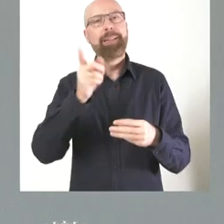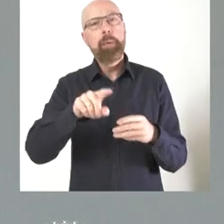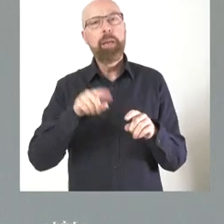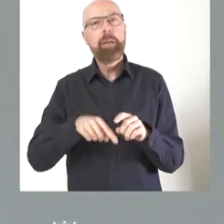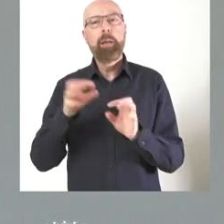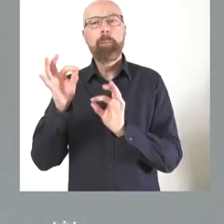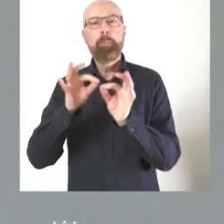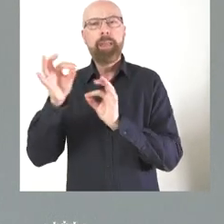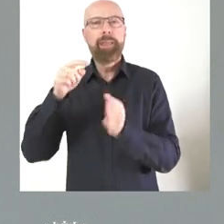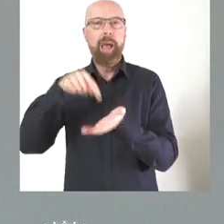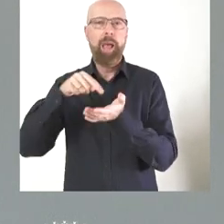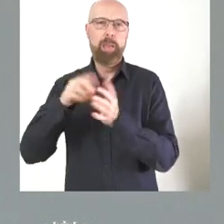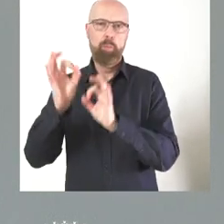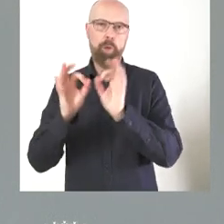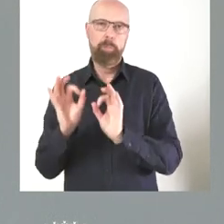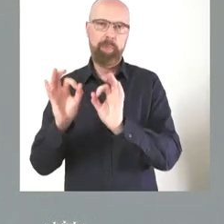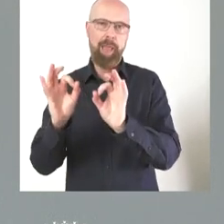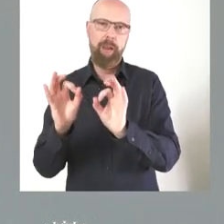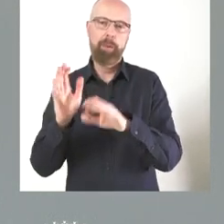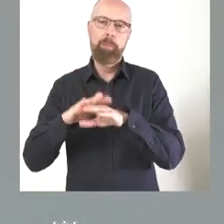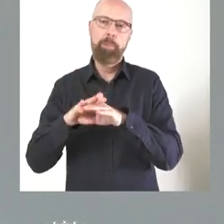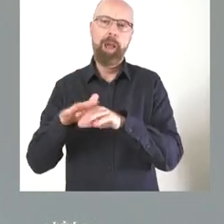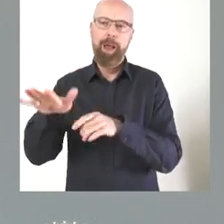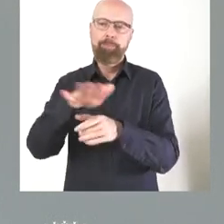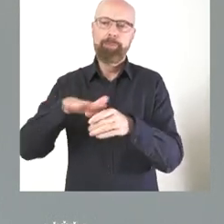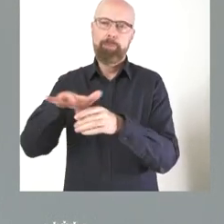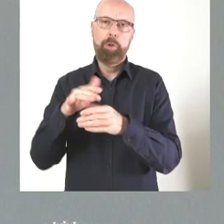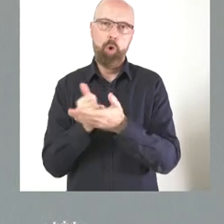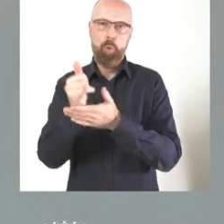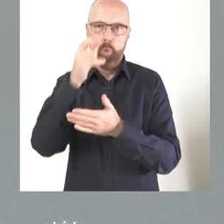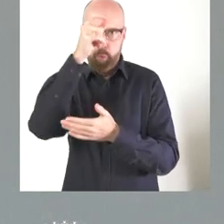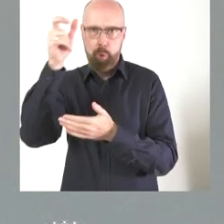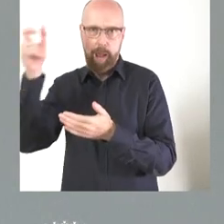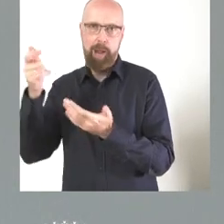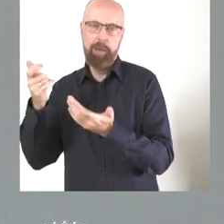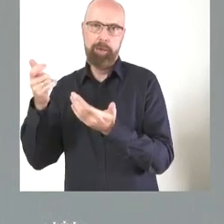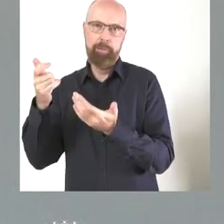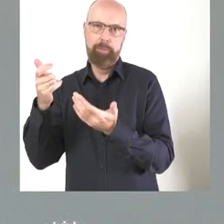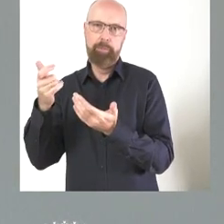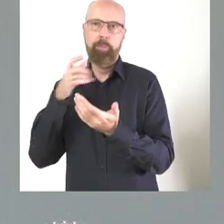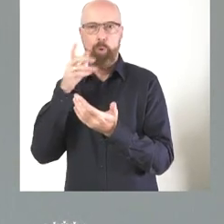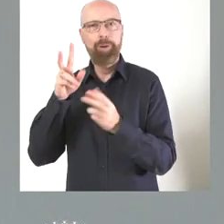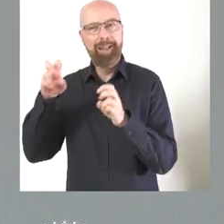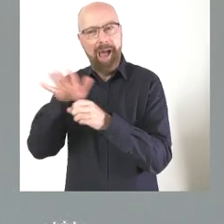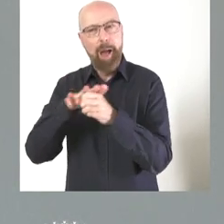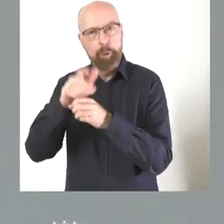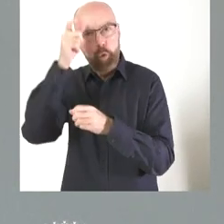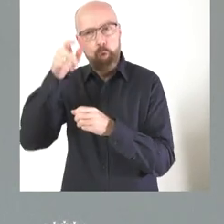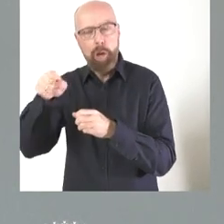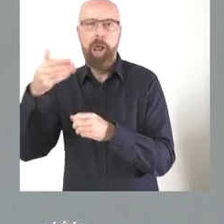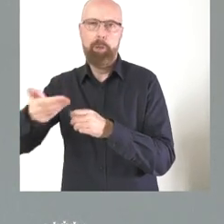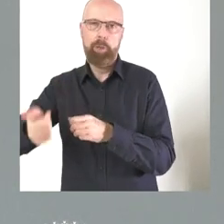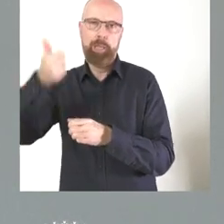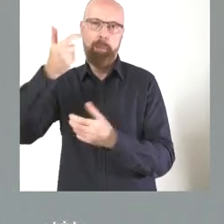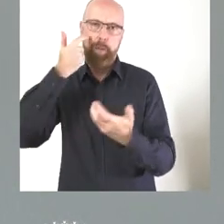específicamente al mundo rural que tiene un peso mayor en la provincia de Soria que en otras provincias de la comunidad Autónoma y por tanto Nosotros sí que hacemos acompañar pero